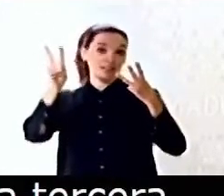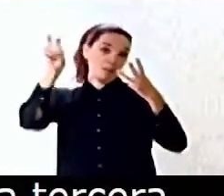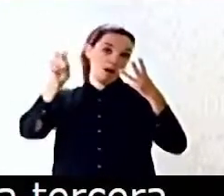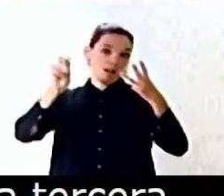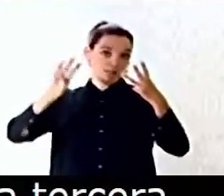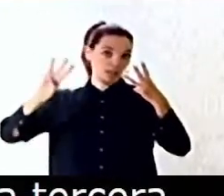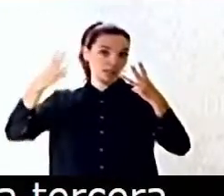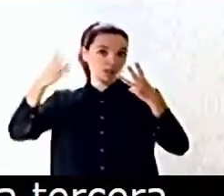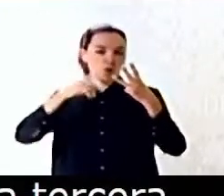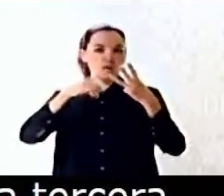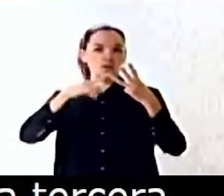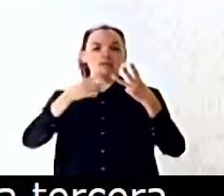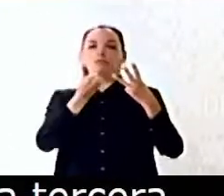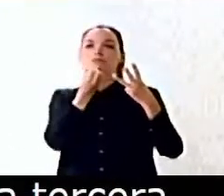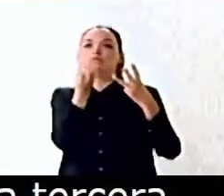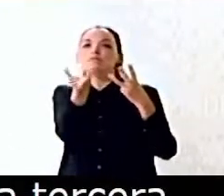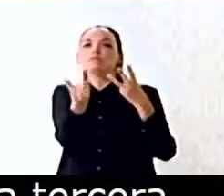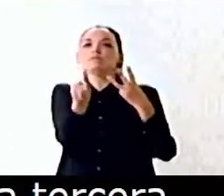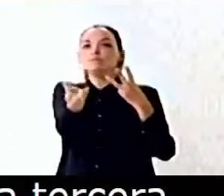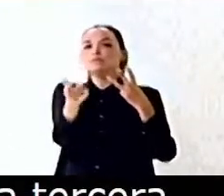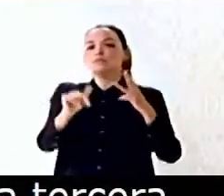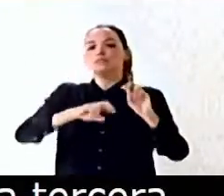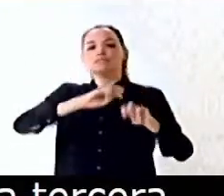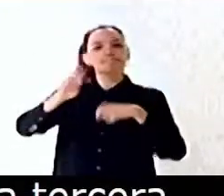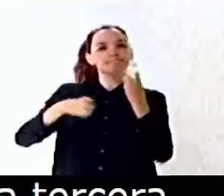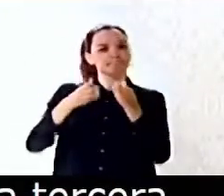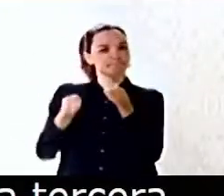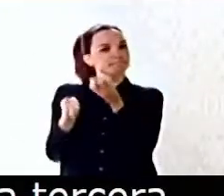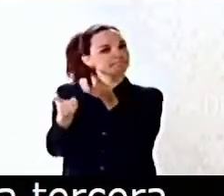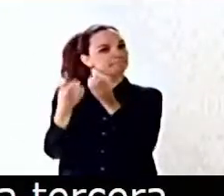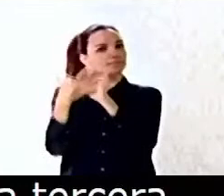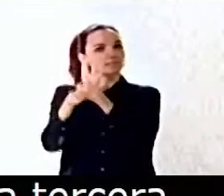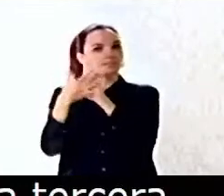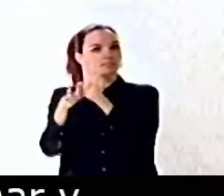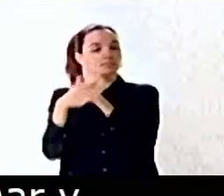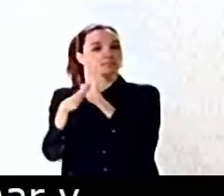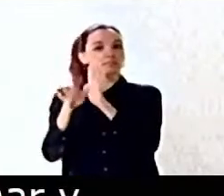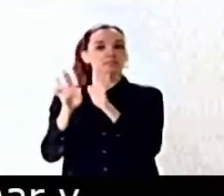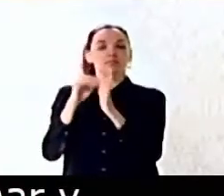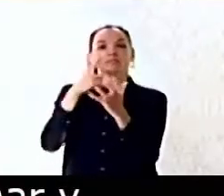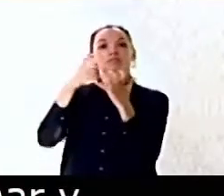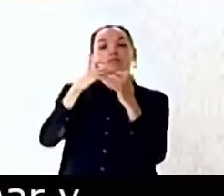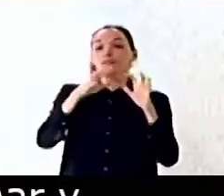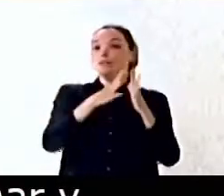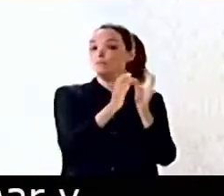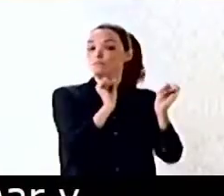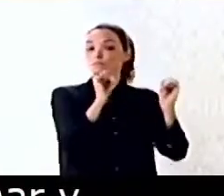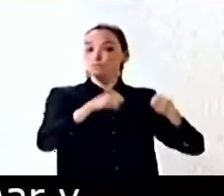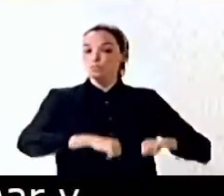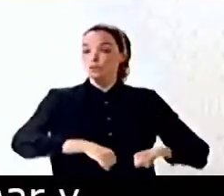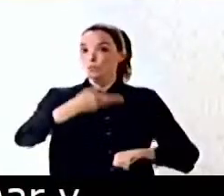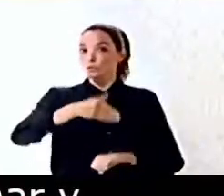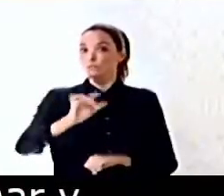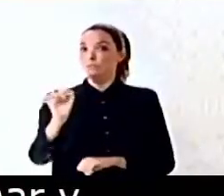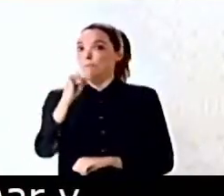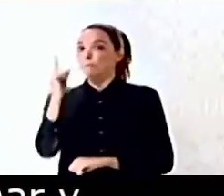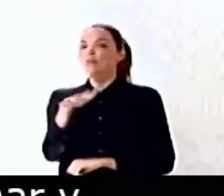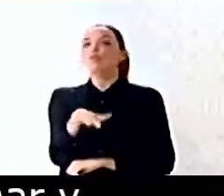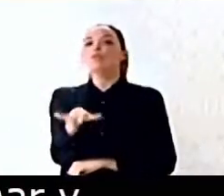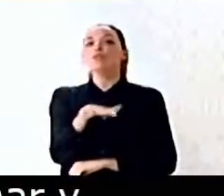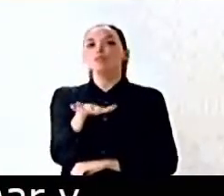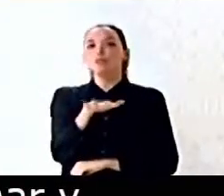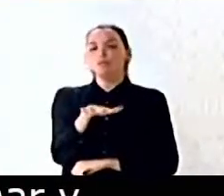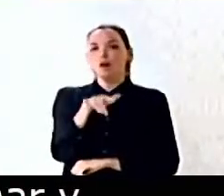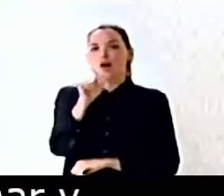prensa es informarles y actualizarles de aquellos acuerdos más significativos a los que hemos llegado en el desarrollo